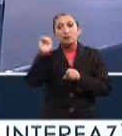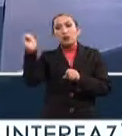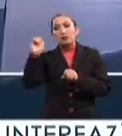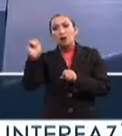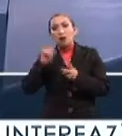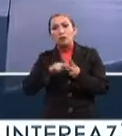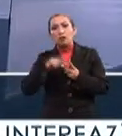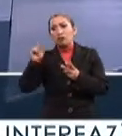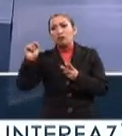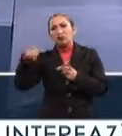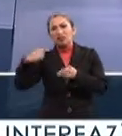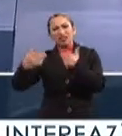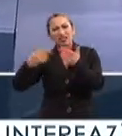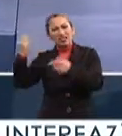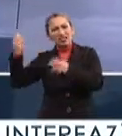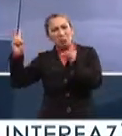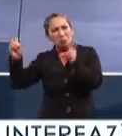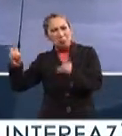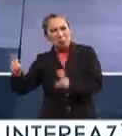luego no sé qué. Total,